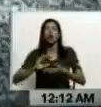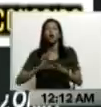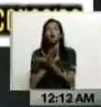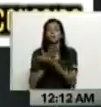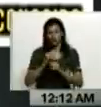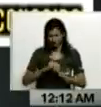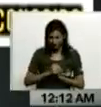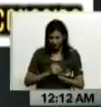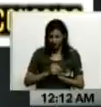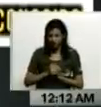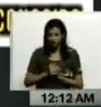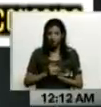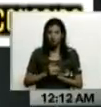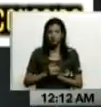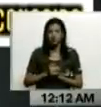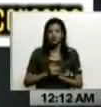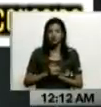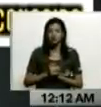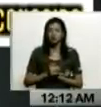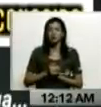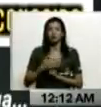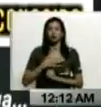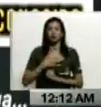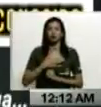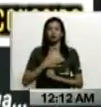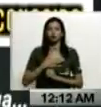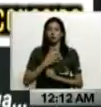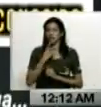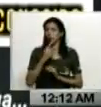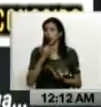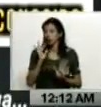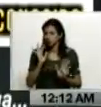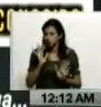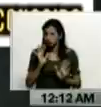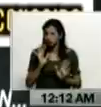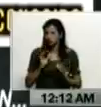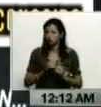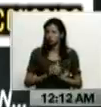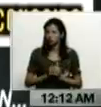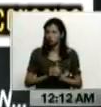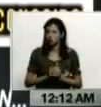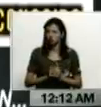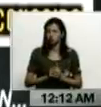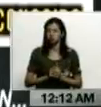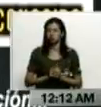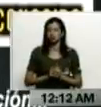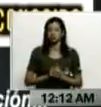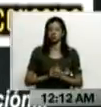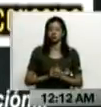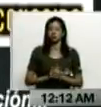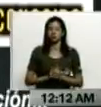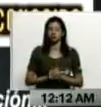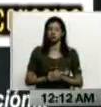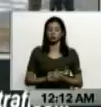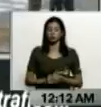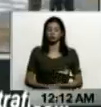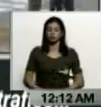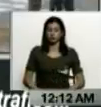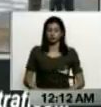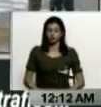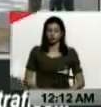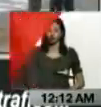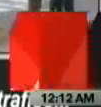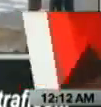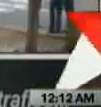antigolpe pero impacto de de de yo yo tengo una yo arrancaría en el ahí tomo la Circunvalación que se forma un